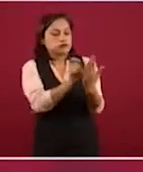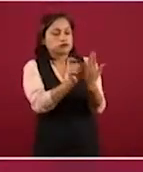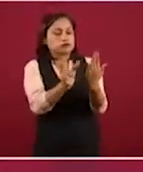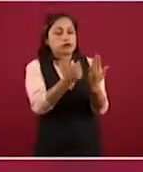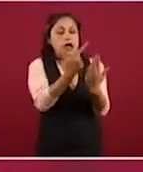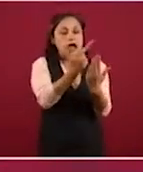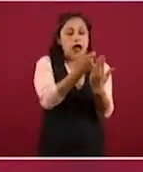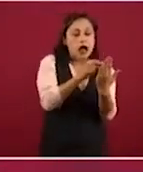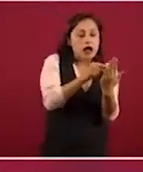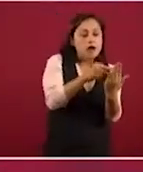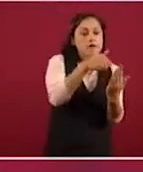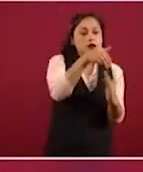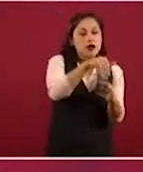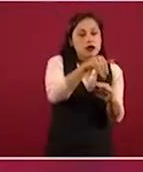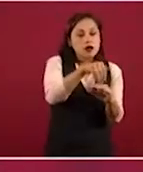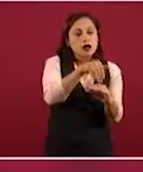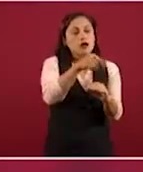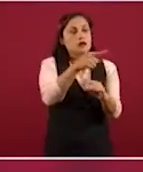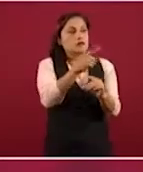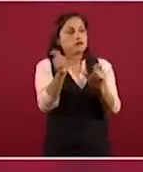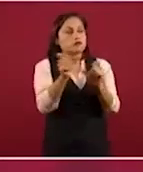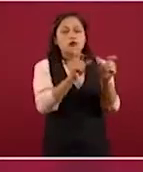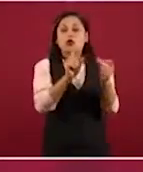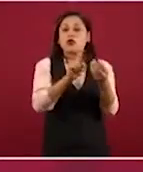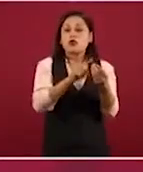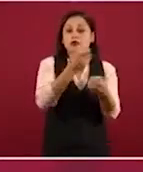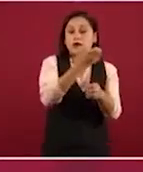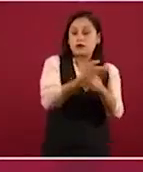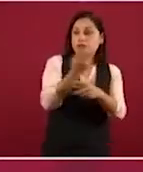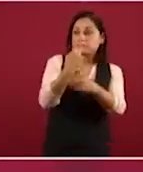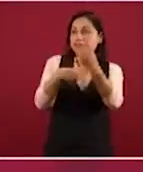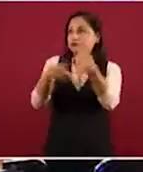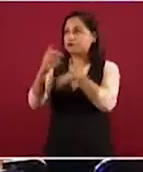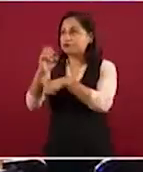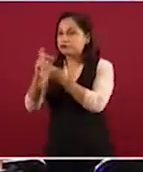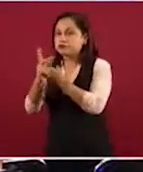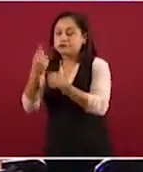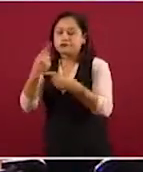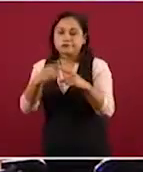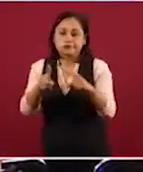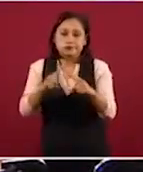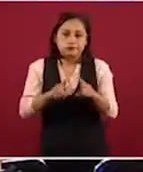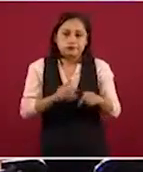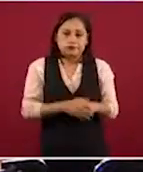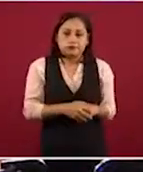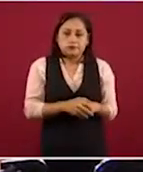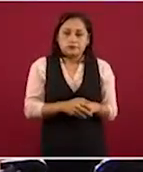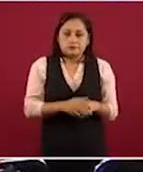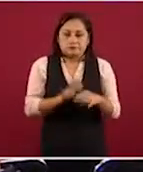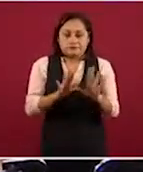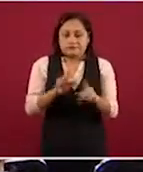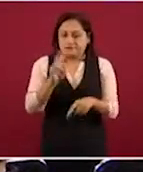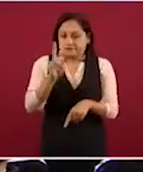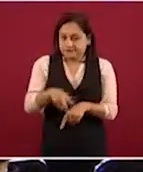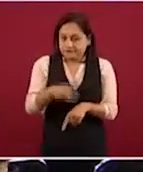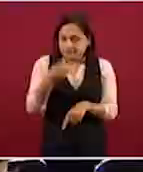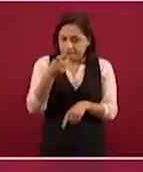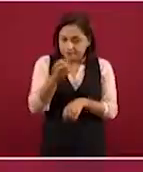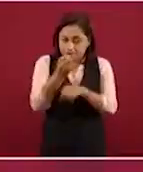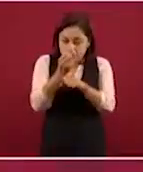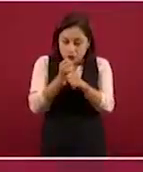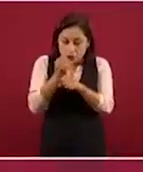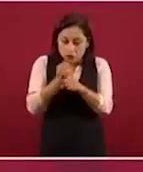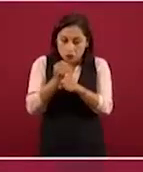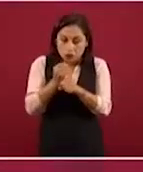elaborar esa cantidad de armas en esa relación, ¿no? Es un trabajo que ha llevado algunos años.